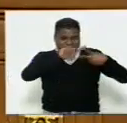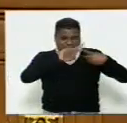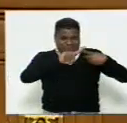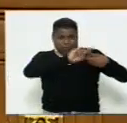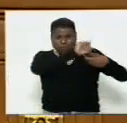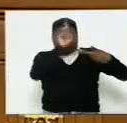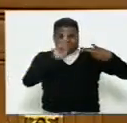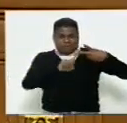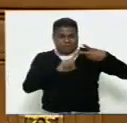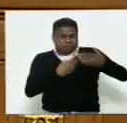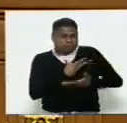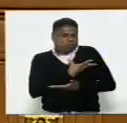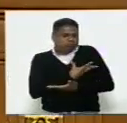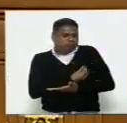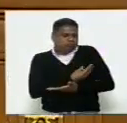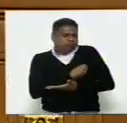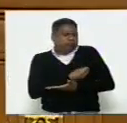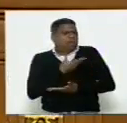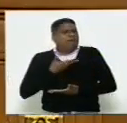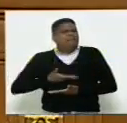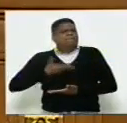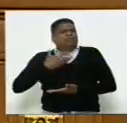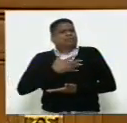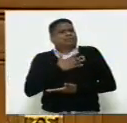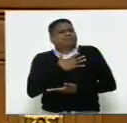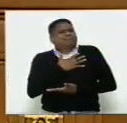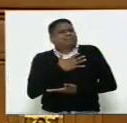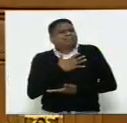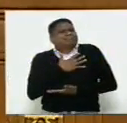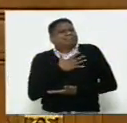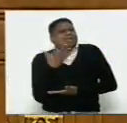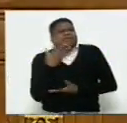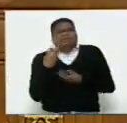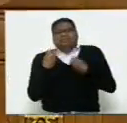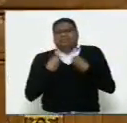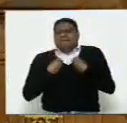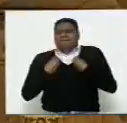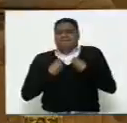grande que una pueda vivir.